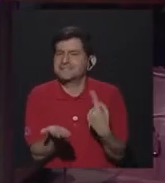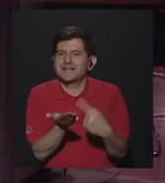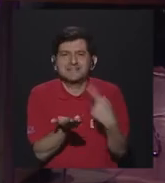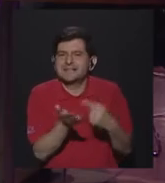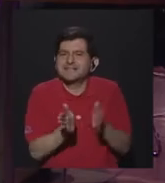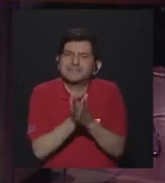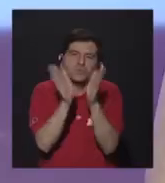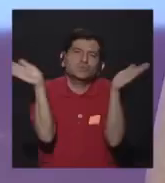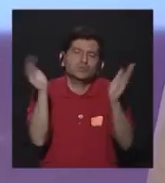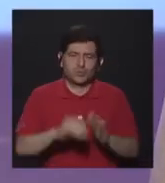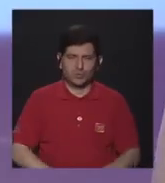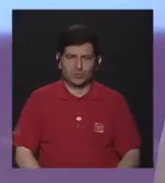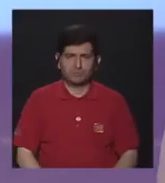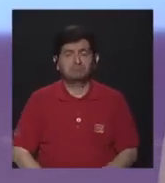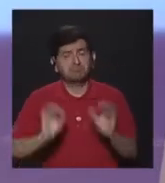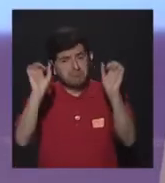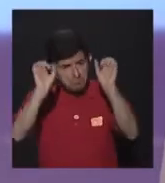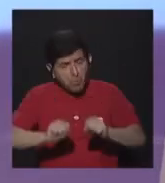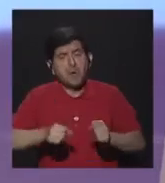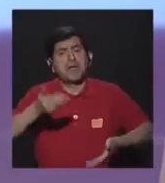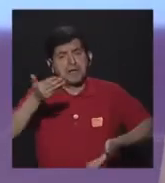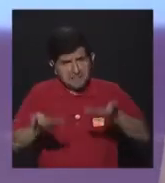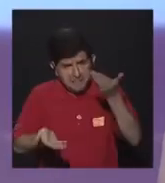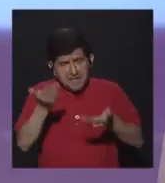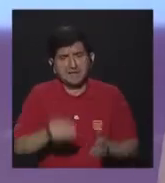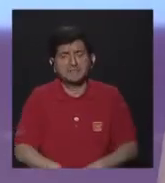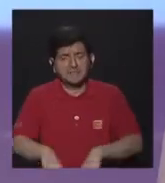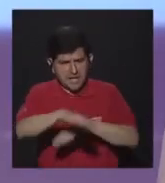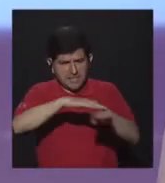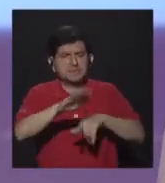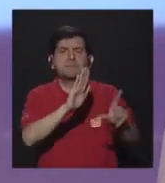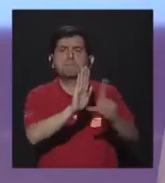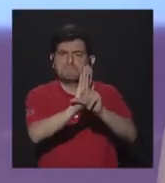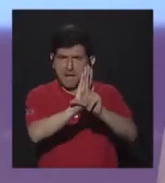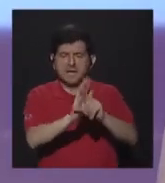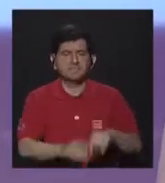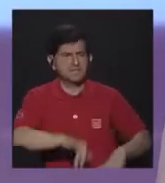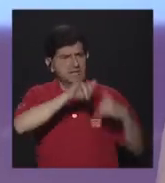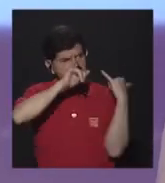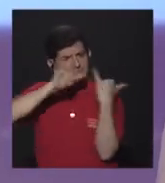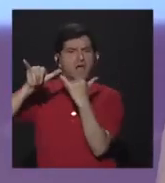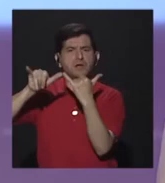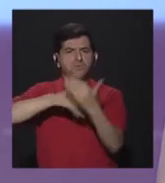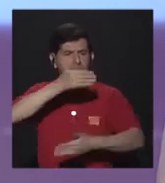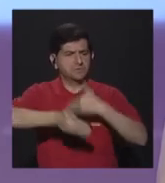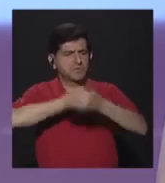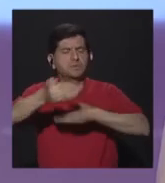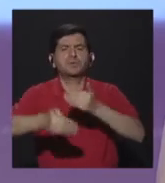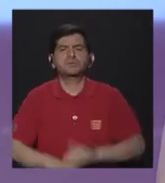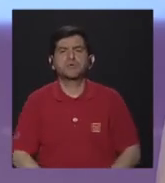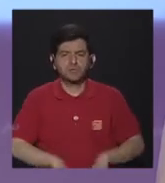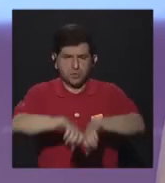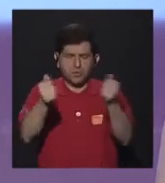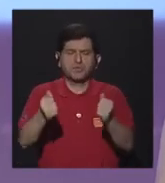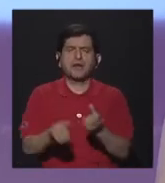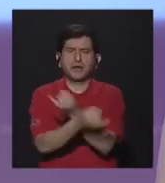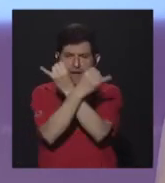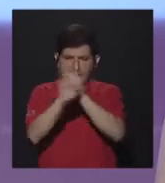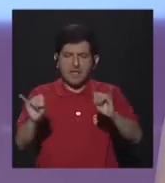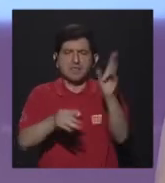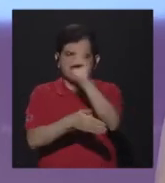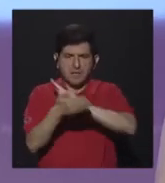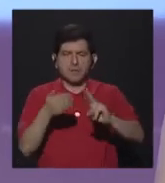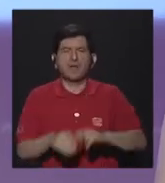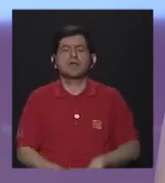más general pues podría ser que que haya bases legales para denunciar este proceso por violación a la autonomía universitaria y